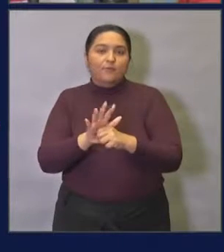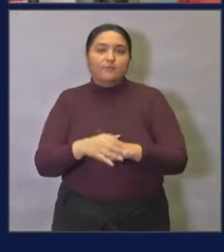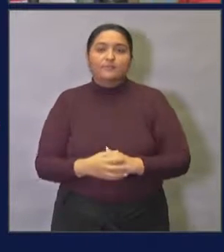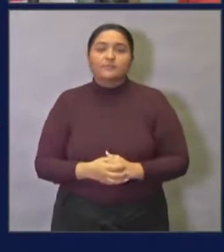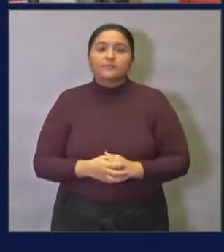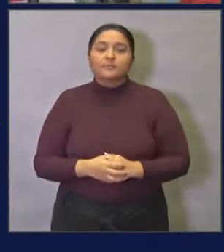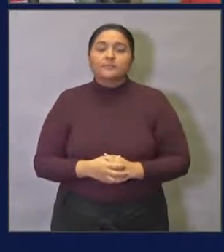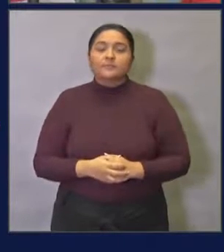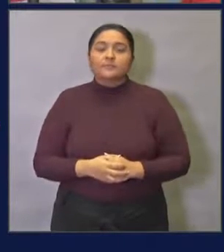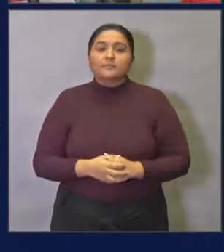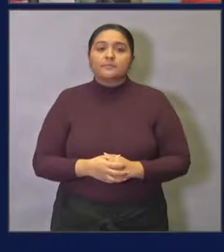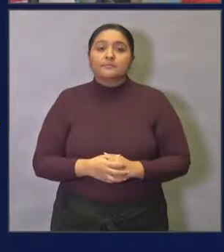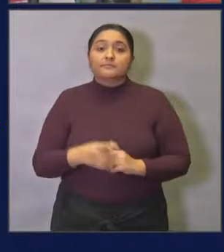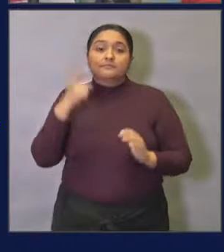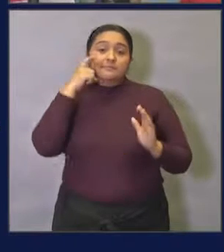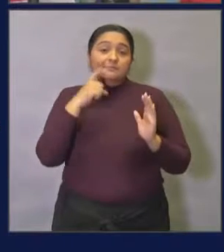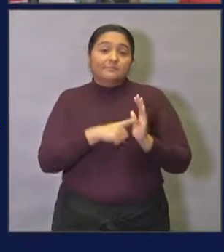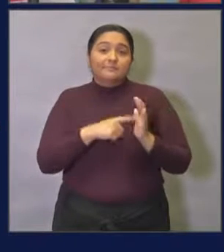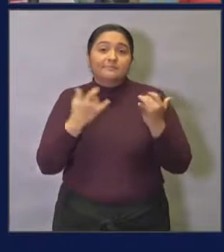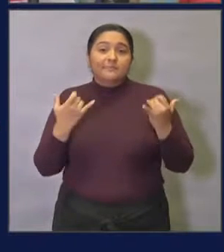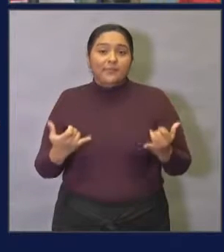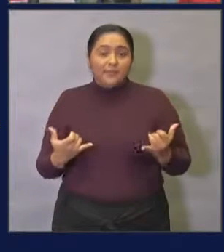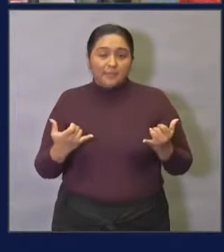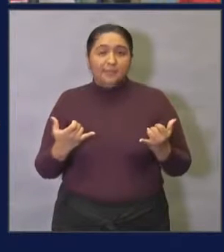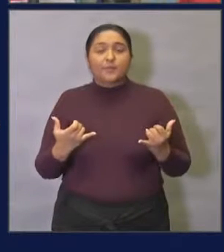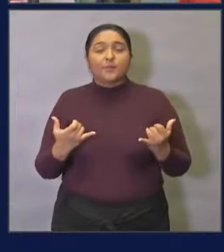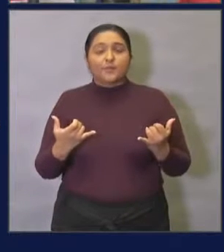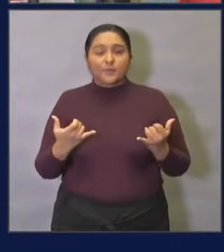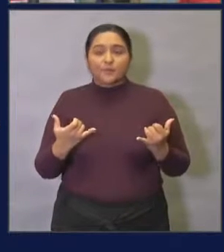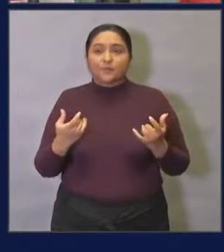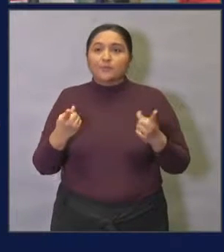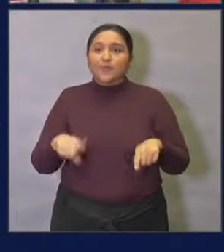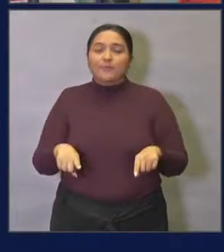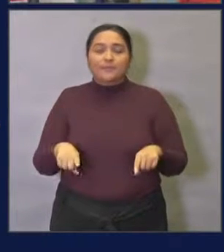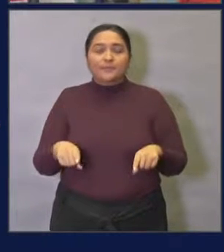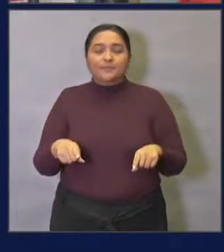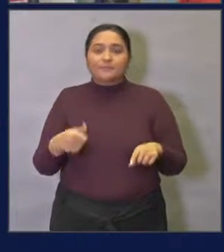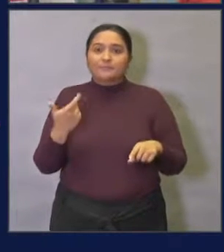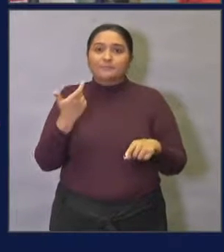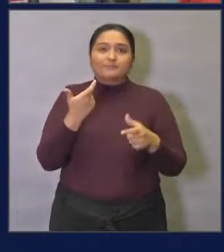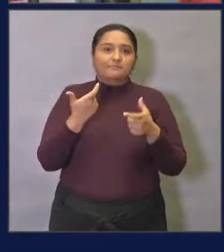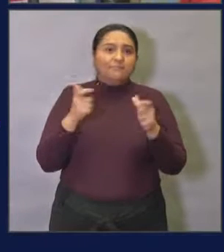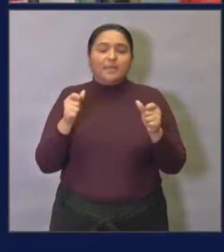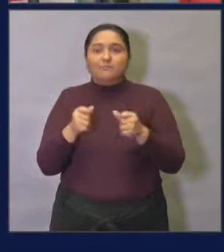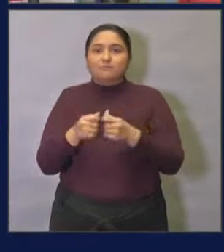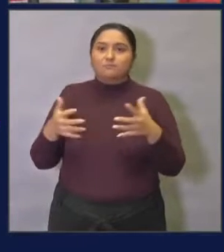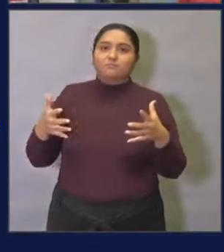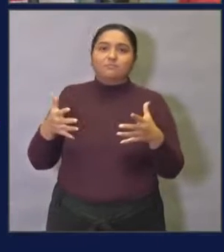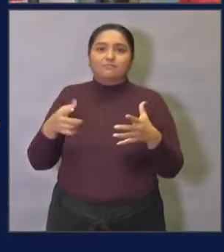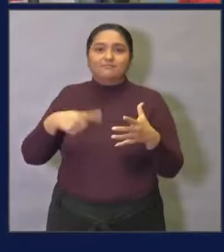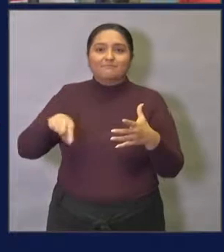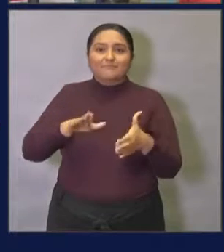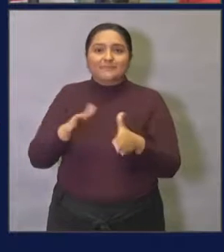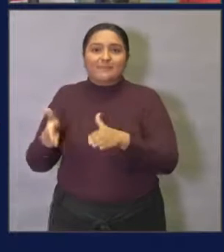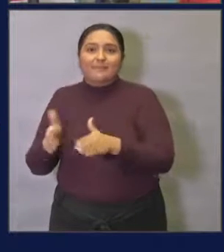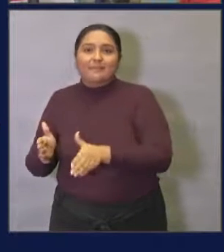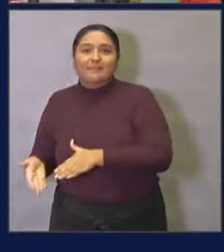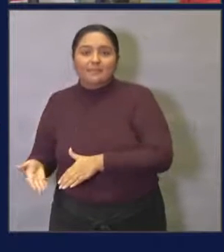como puede ver, ahora estamos experimentando un aumento muy triste de fallecimientos